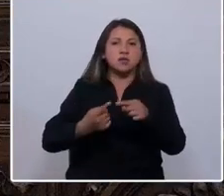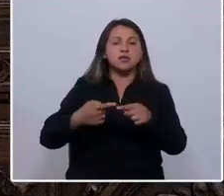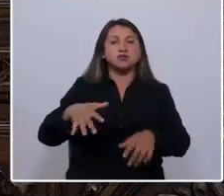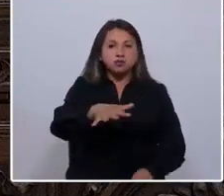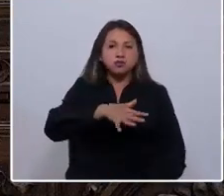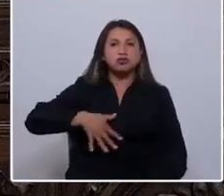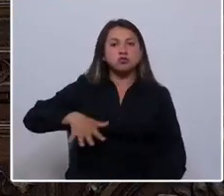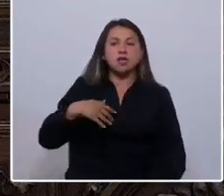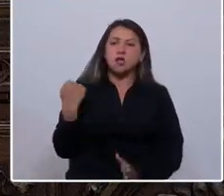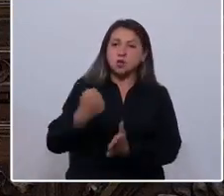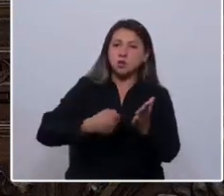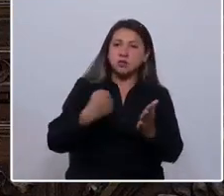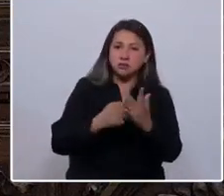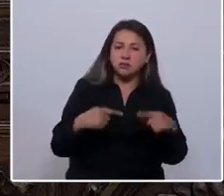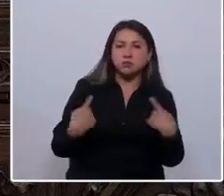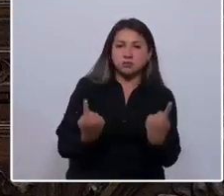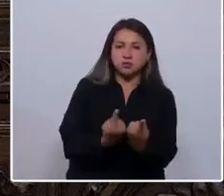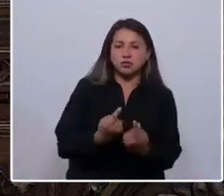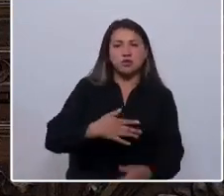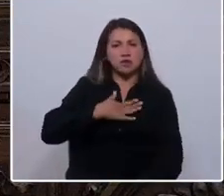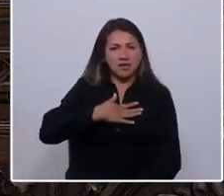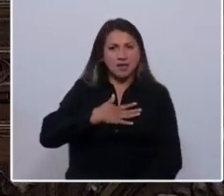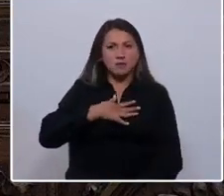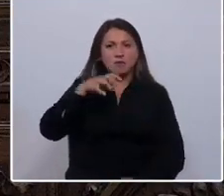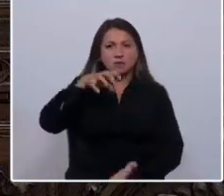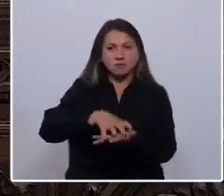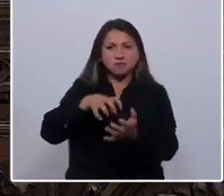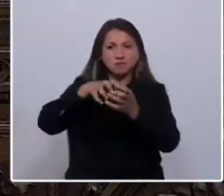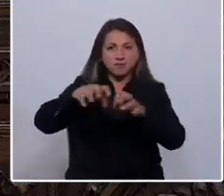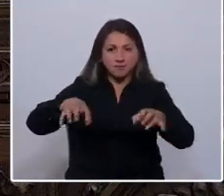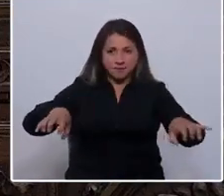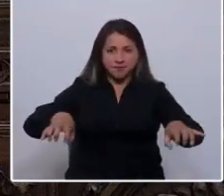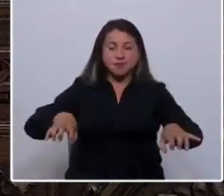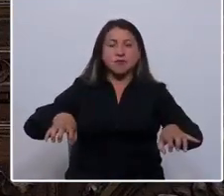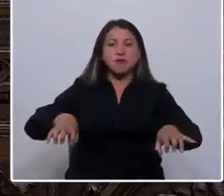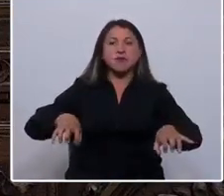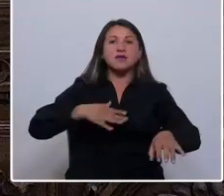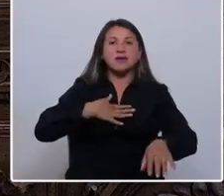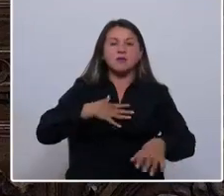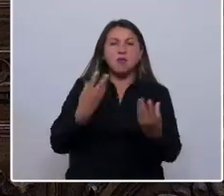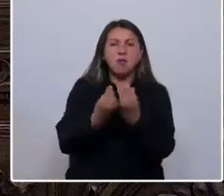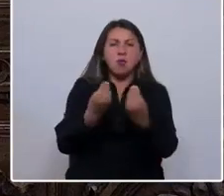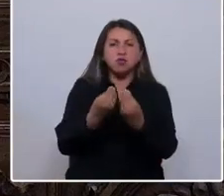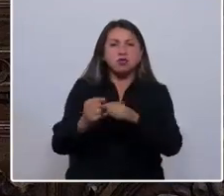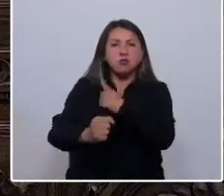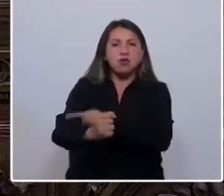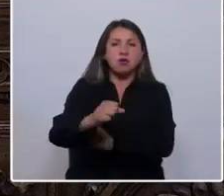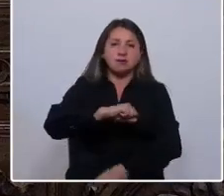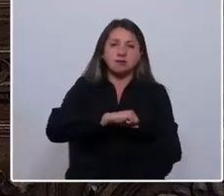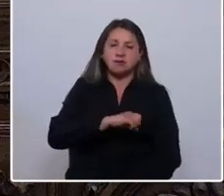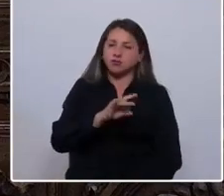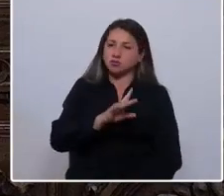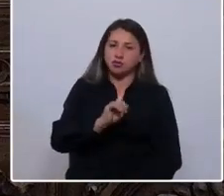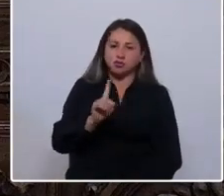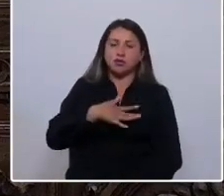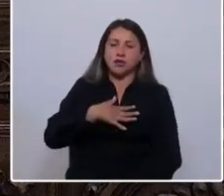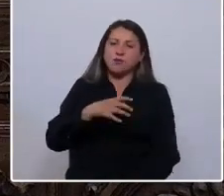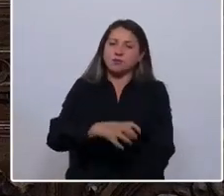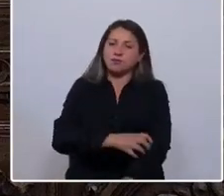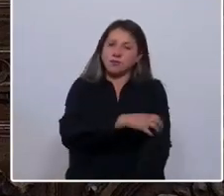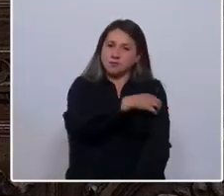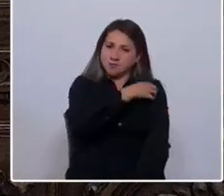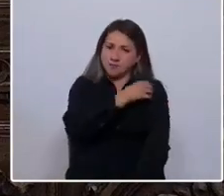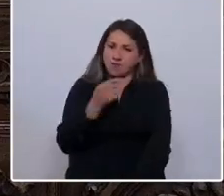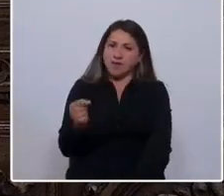la que luchamos. Queremos descentralizar, para desconcentrar el poder, porque las decisiones han de